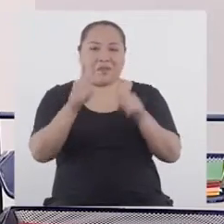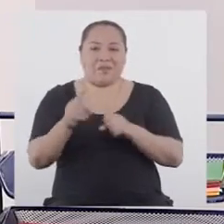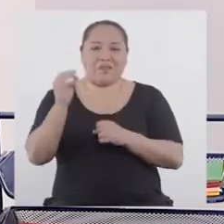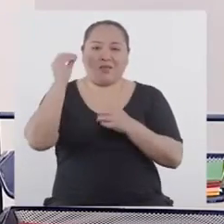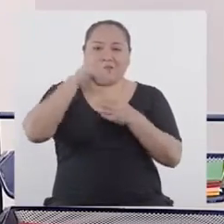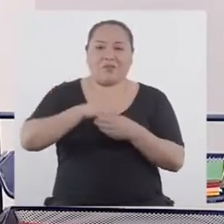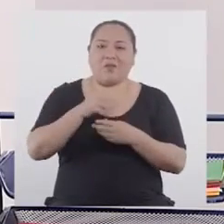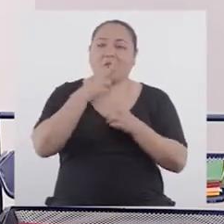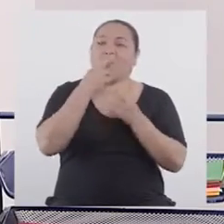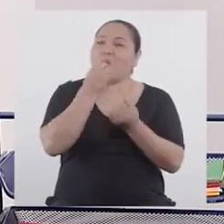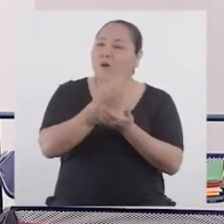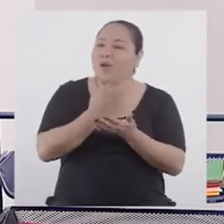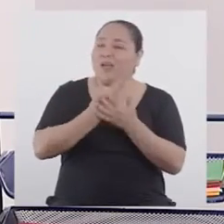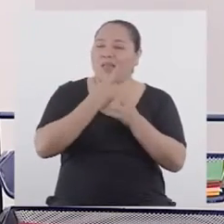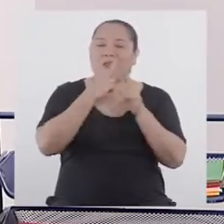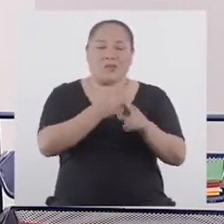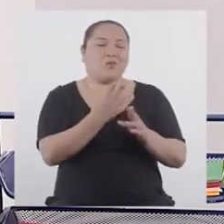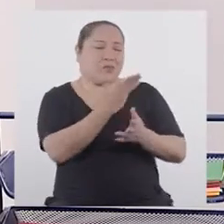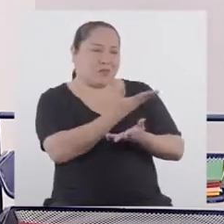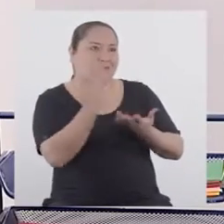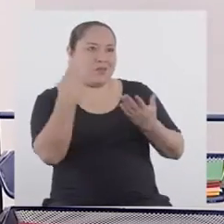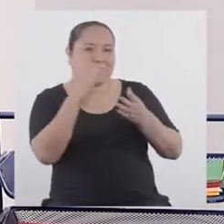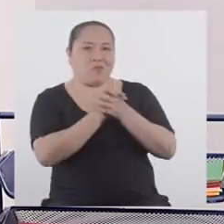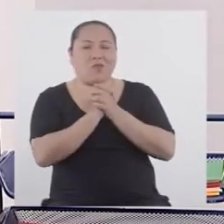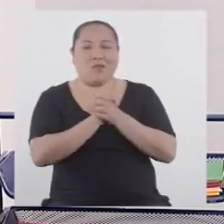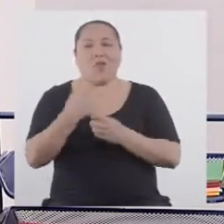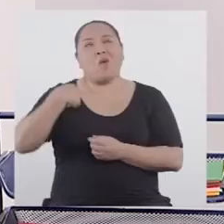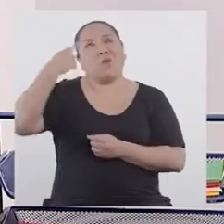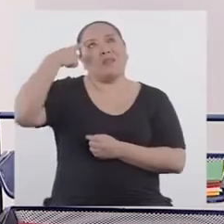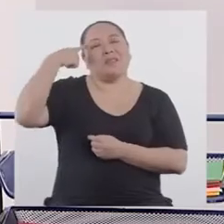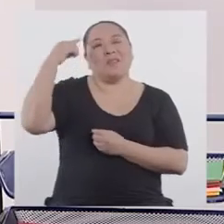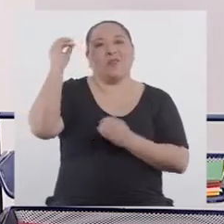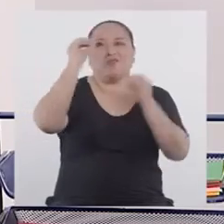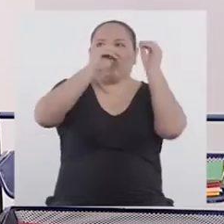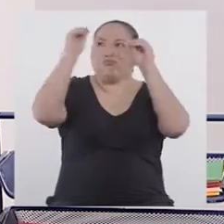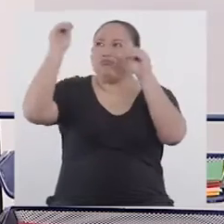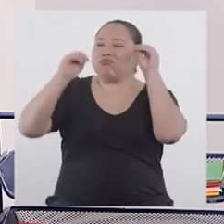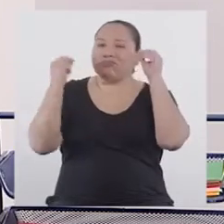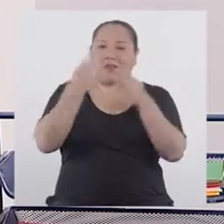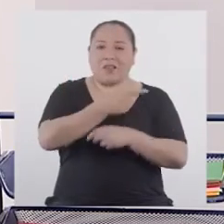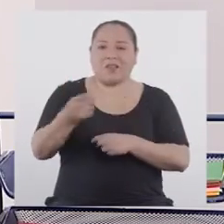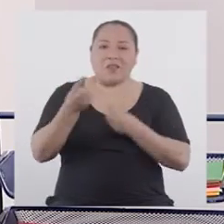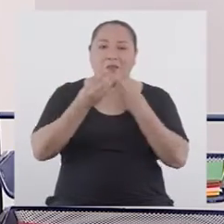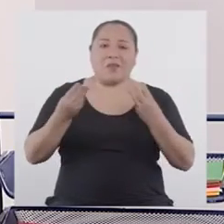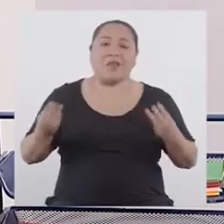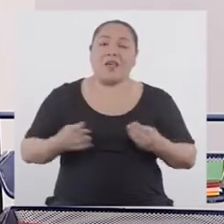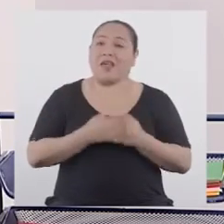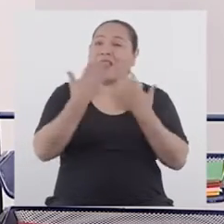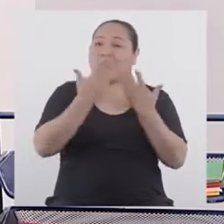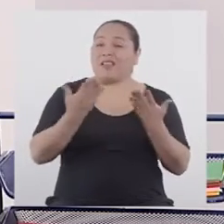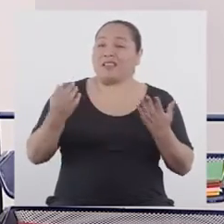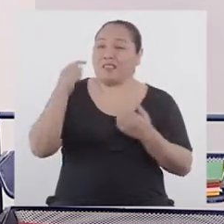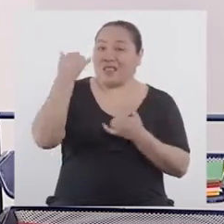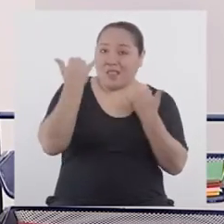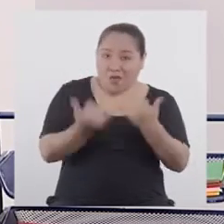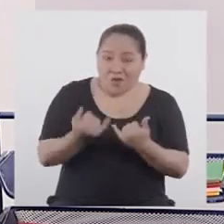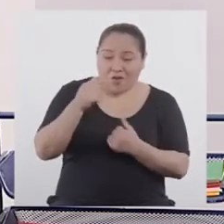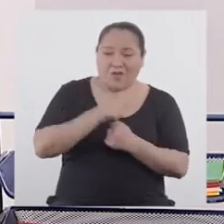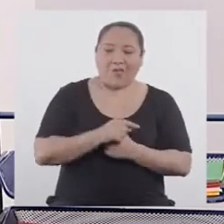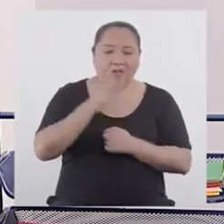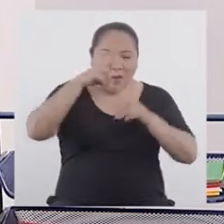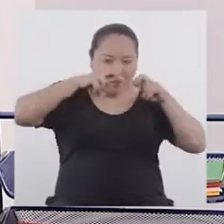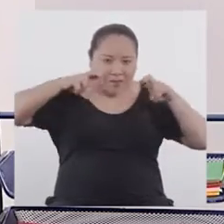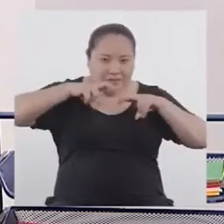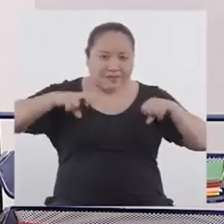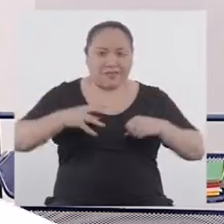pregunta, que implica una buena respuesta, querido compañero. Se me ocurrió decorar el festival con estos materiales porque la actividad de hoy consiste